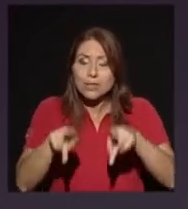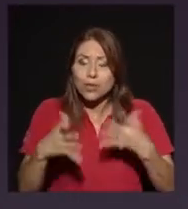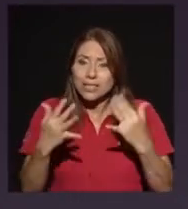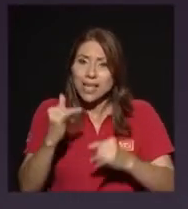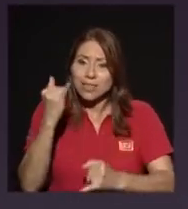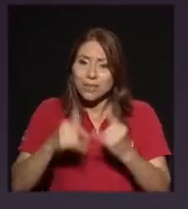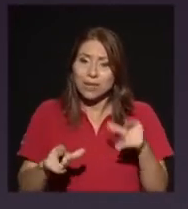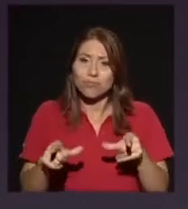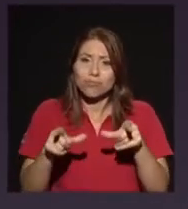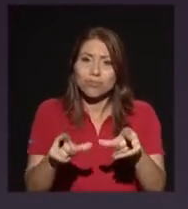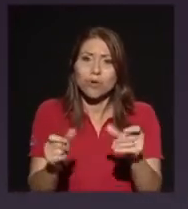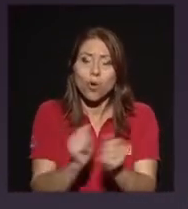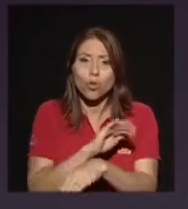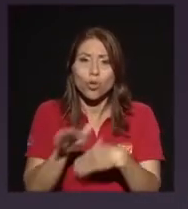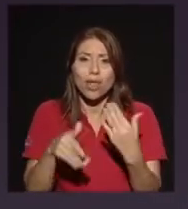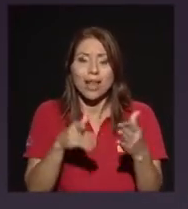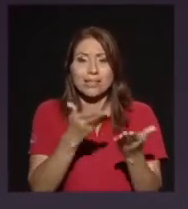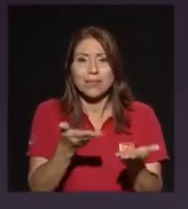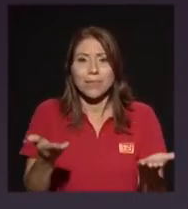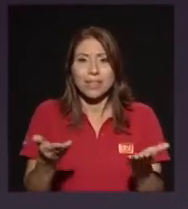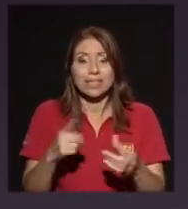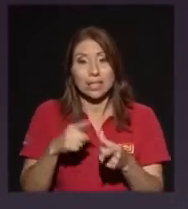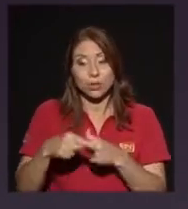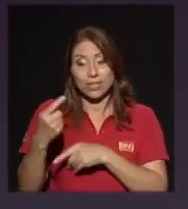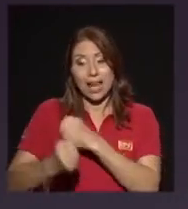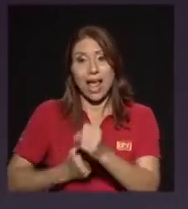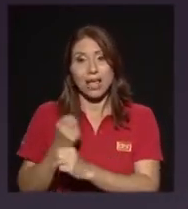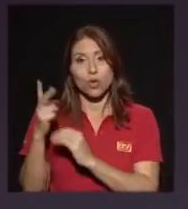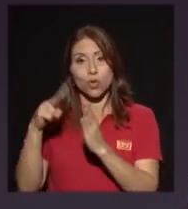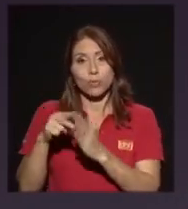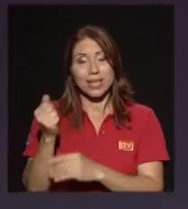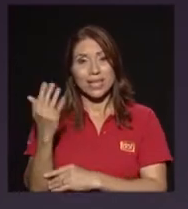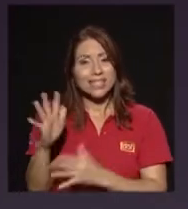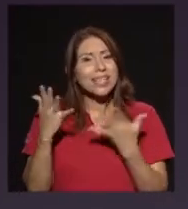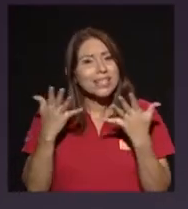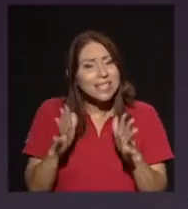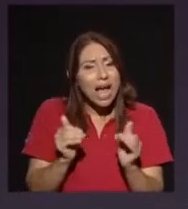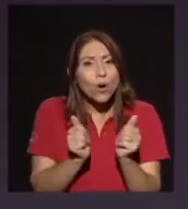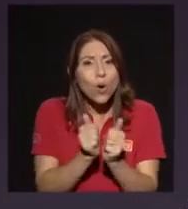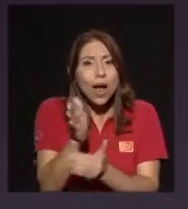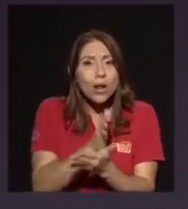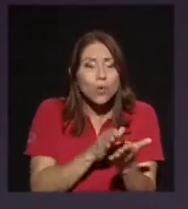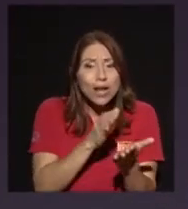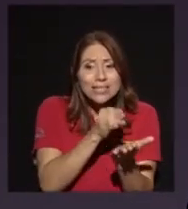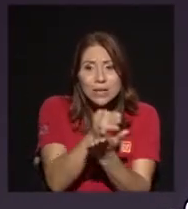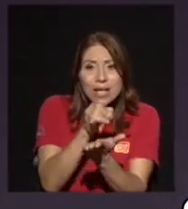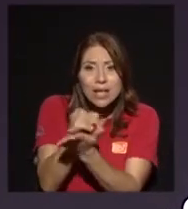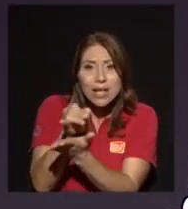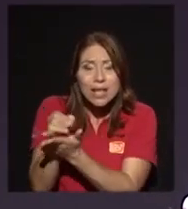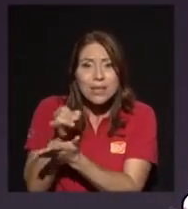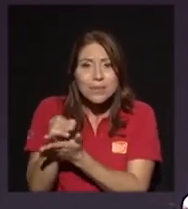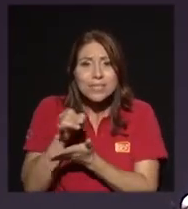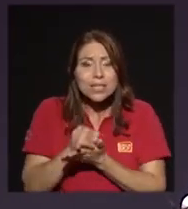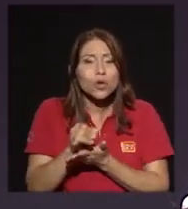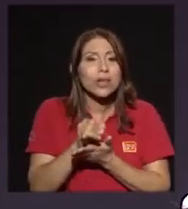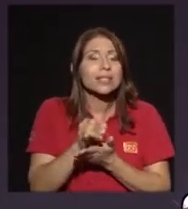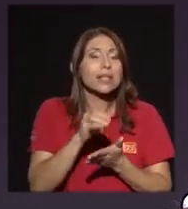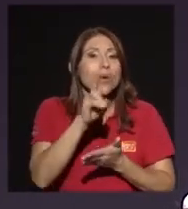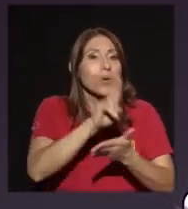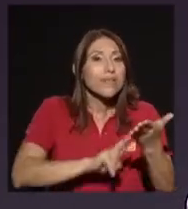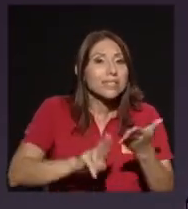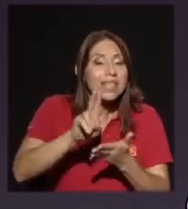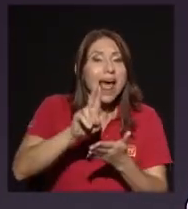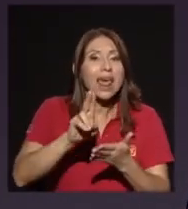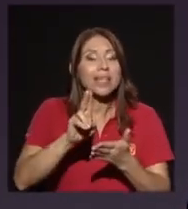herramientas. Entonces, en el 2015 se hizo una investigación con algunas universidades y algunas carreras de ciencias de la salud y ciencias de la educación